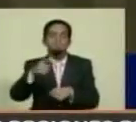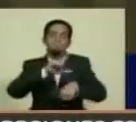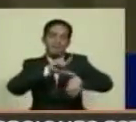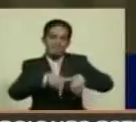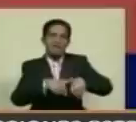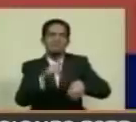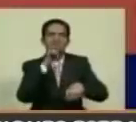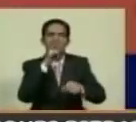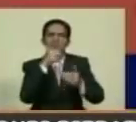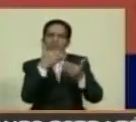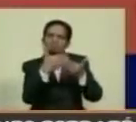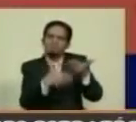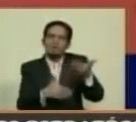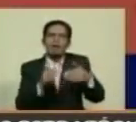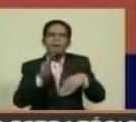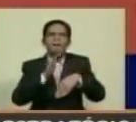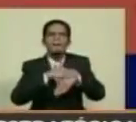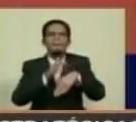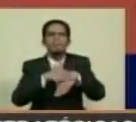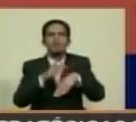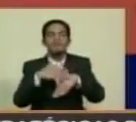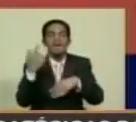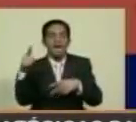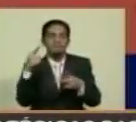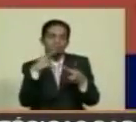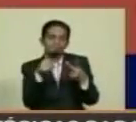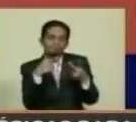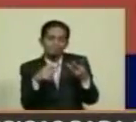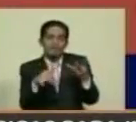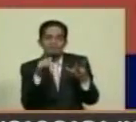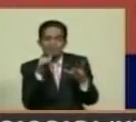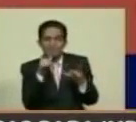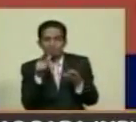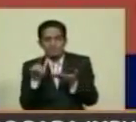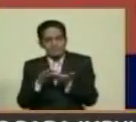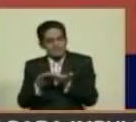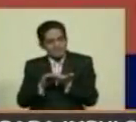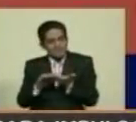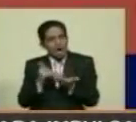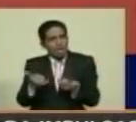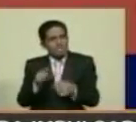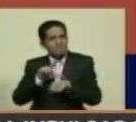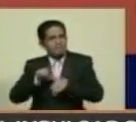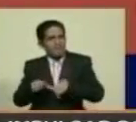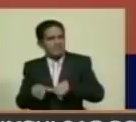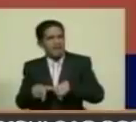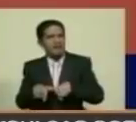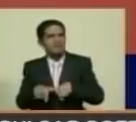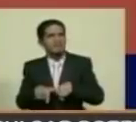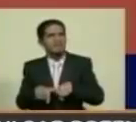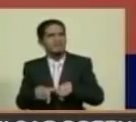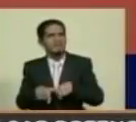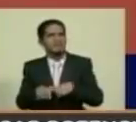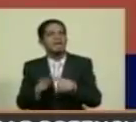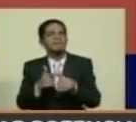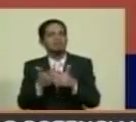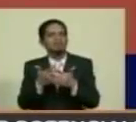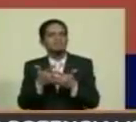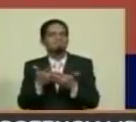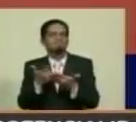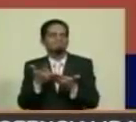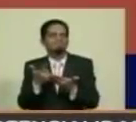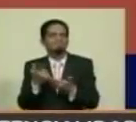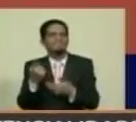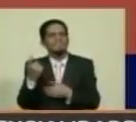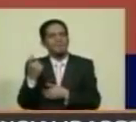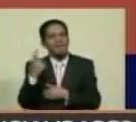respecto, porque hay algunos detallitos que se van a resolver en las próximas horas y que va a implicar nuevas capturas de